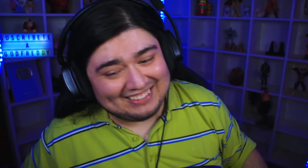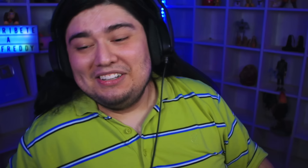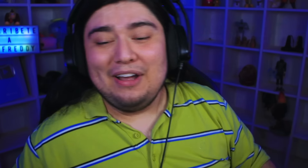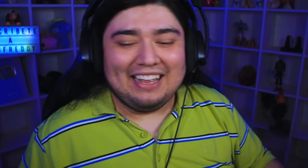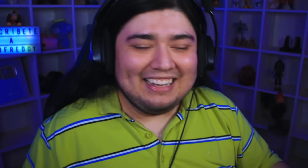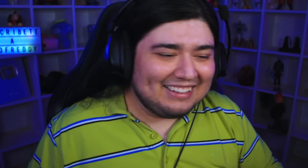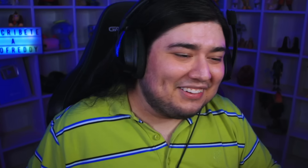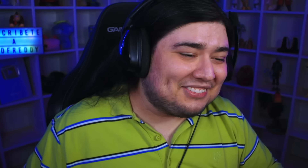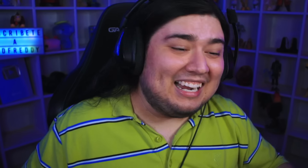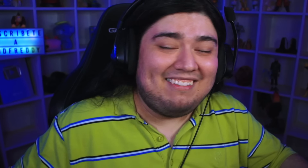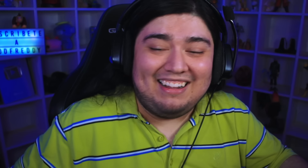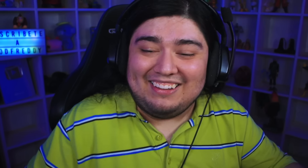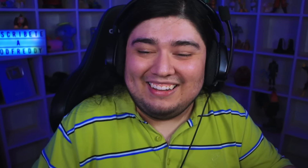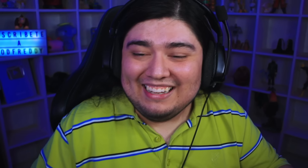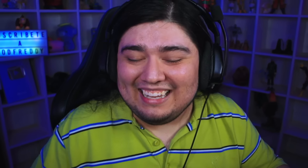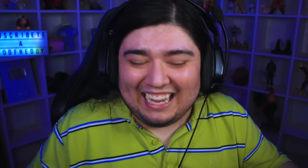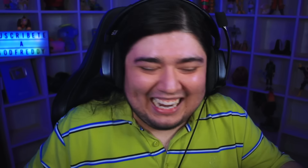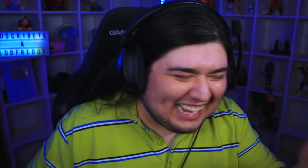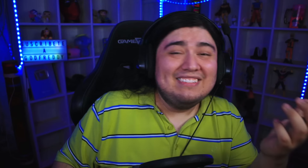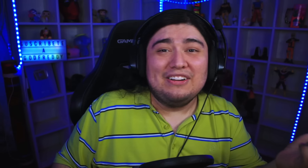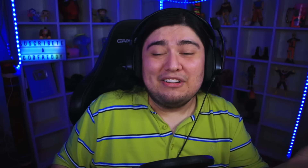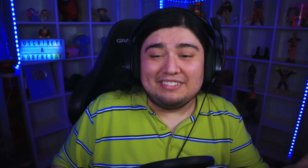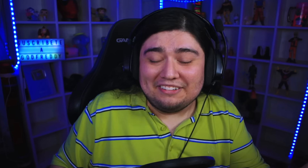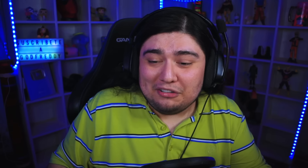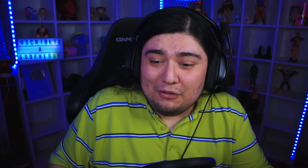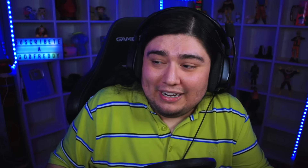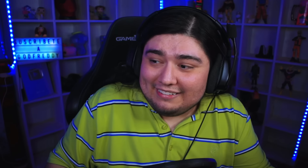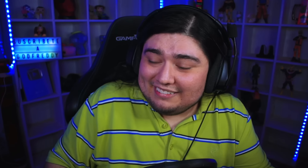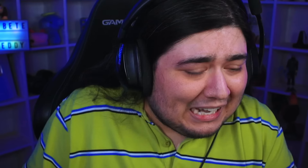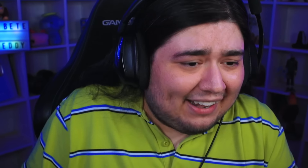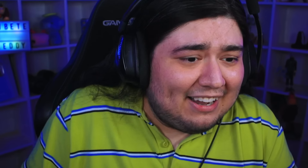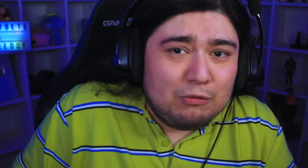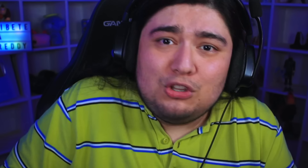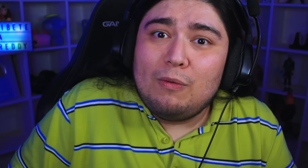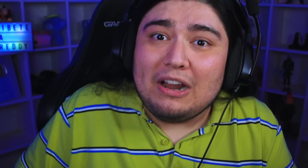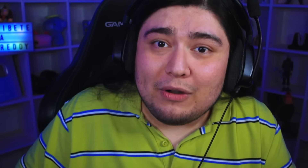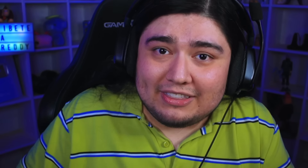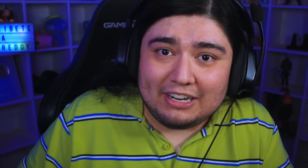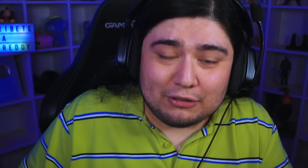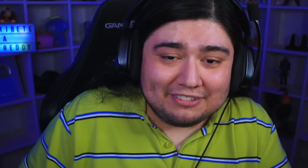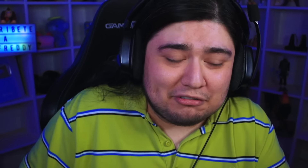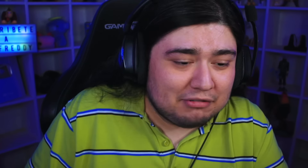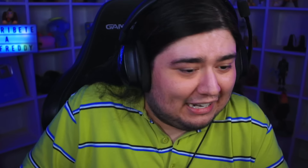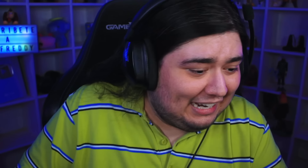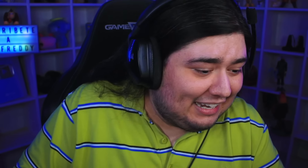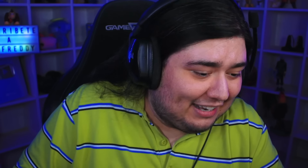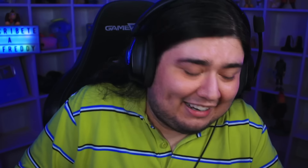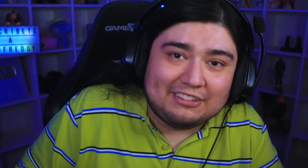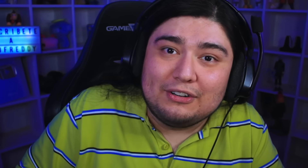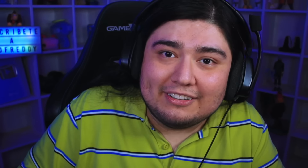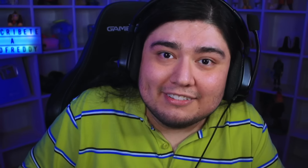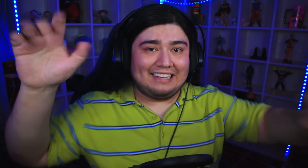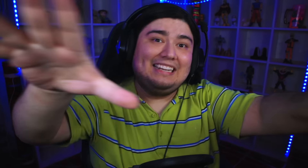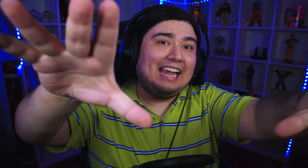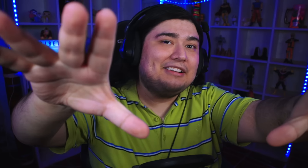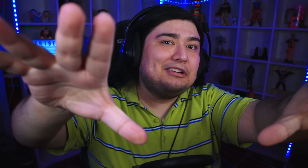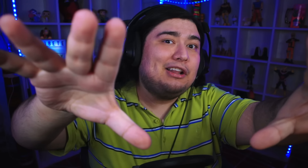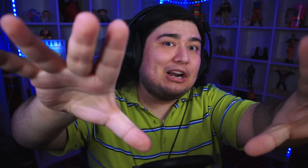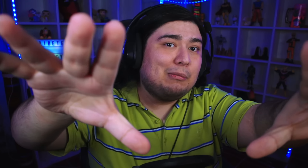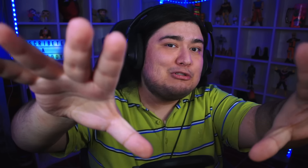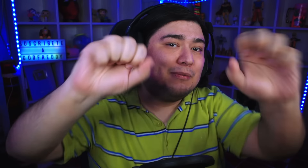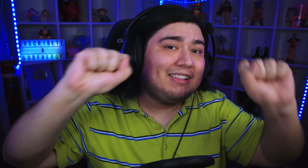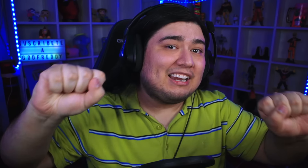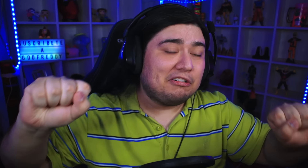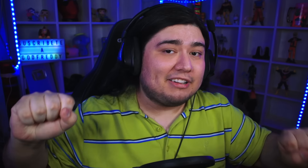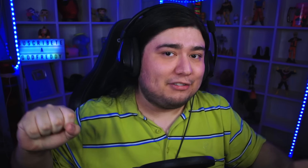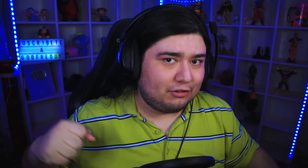chingada madre. No, no estoy hablando. Amigo, no sé, esto no es el canal de un tío blanco hetero. Esto es un canal de reacciones. Así que eso,